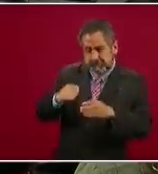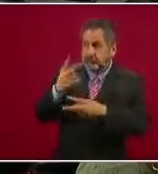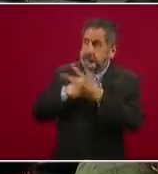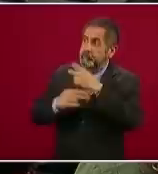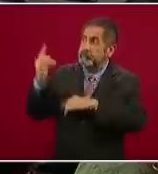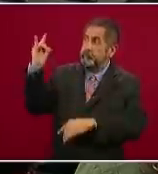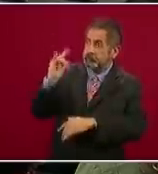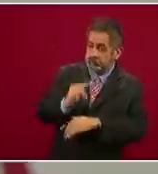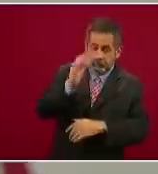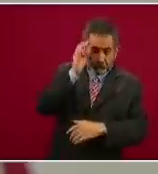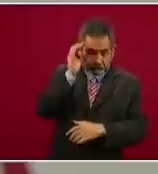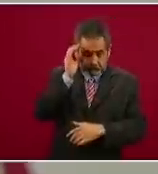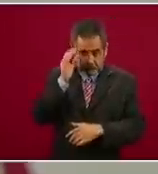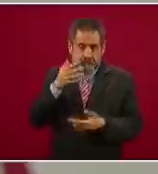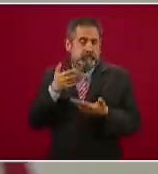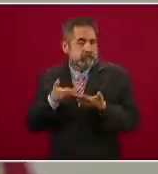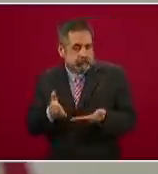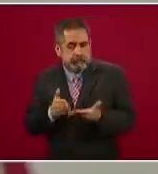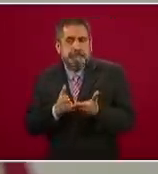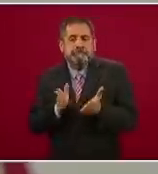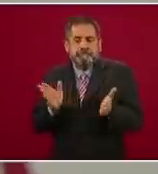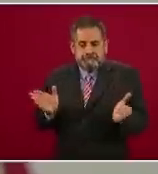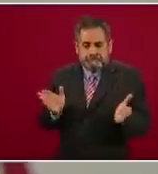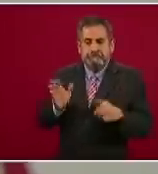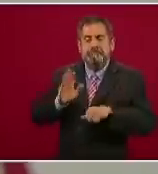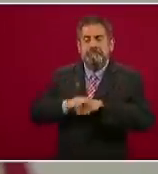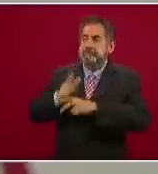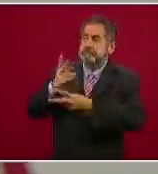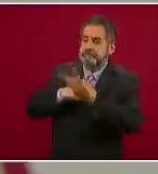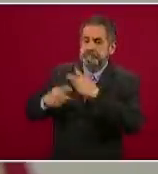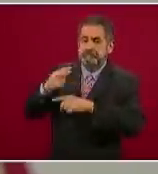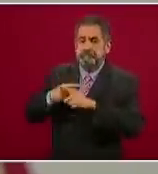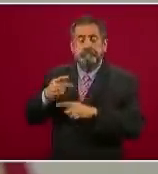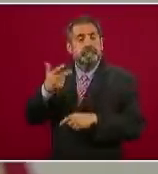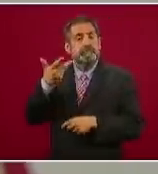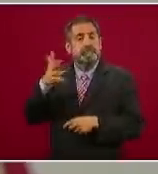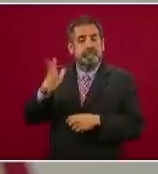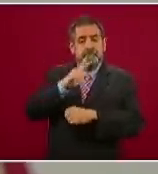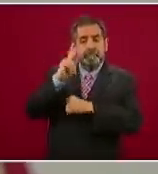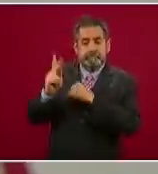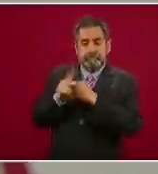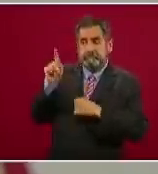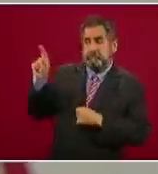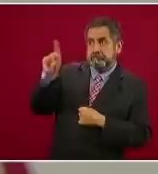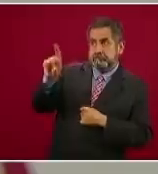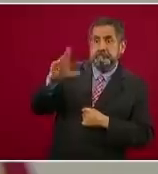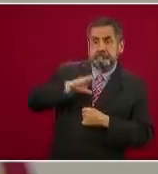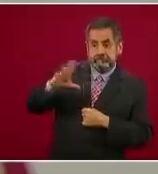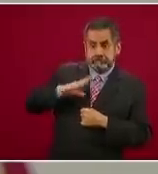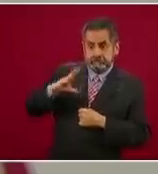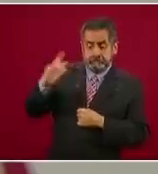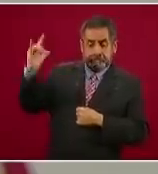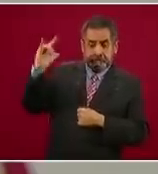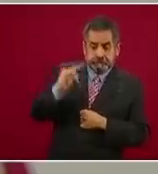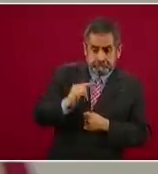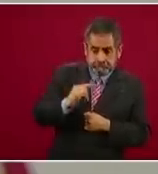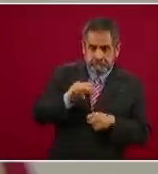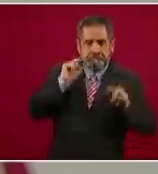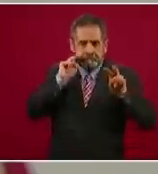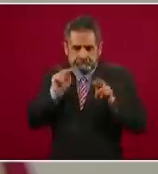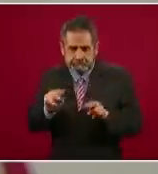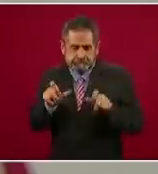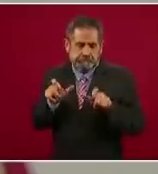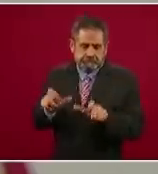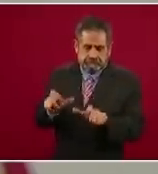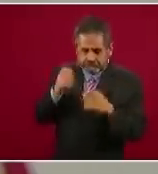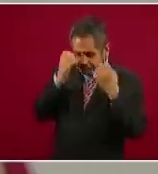de China. Hoy va a ser más notorio porque hay vuelos que vienen de 10 naciones con transmisión activa. Entonces, esta es la